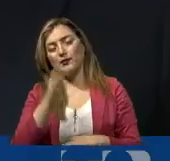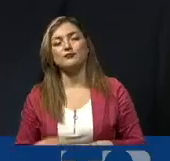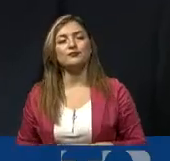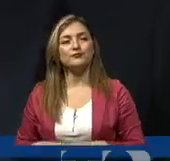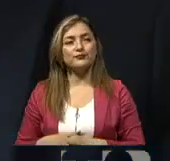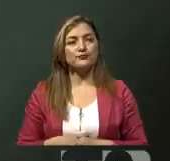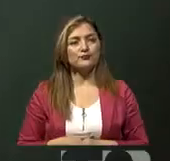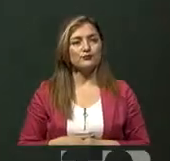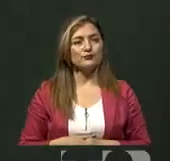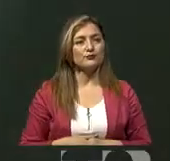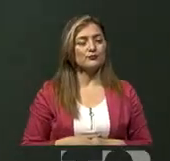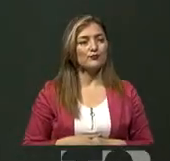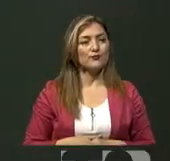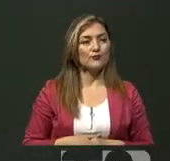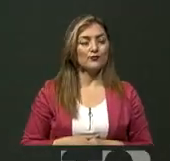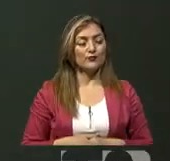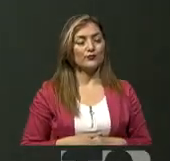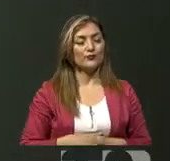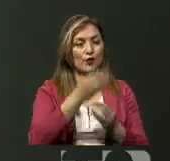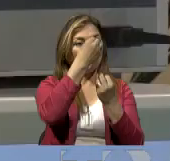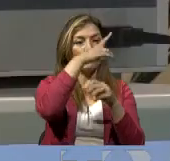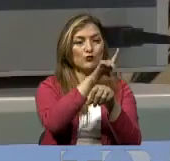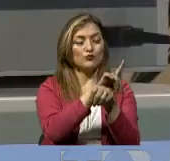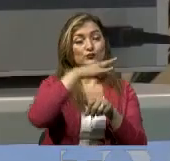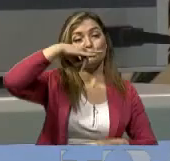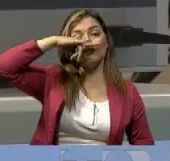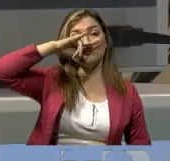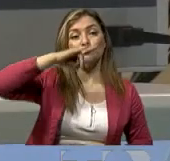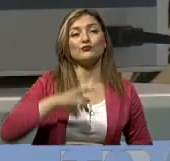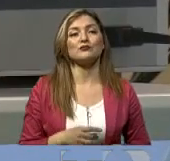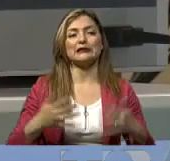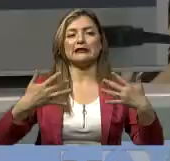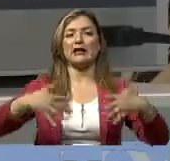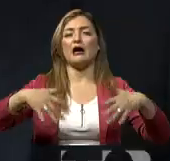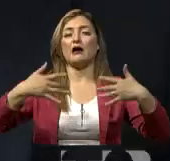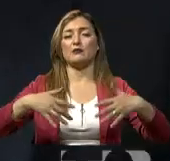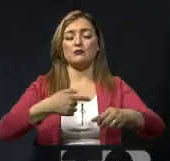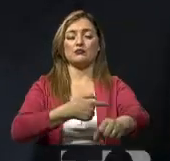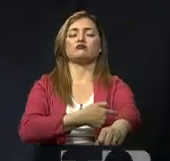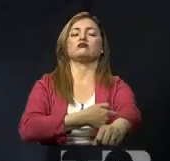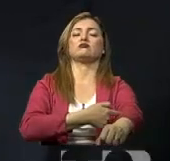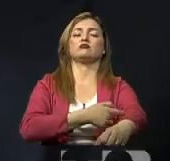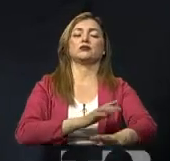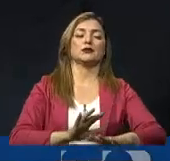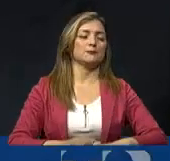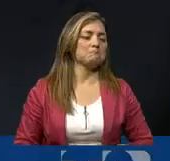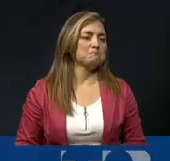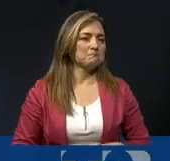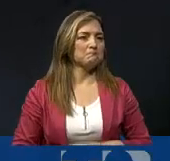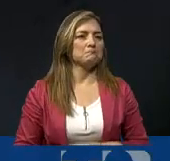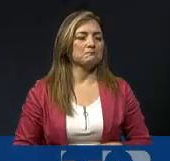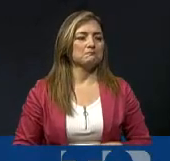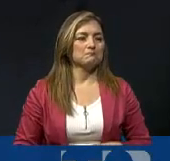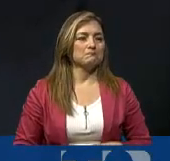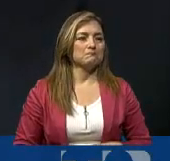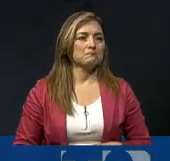espinal según el informe médico actualmente el menor está en terapia intensiva el paciente está en la terapia intensiva